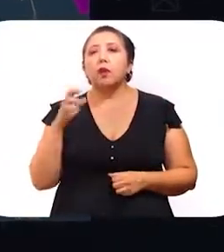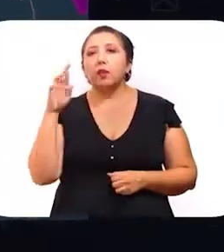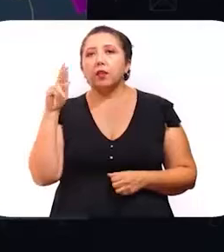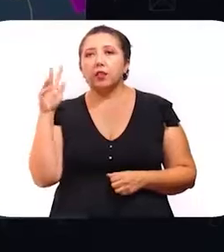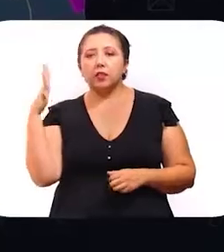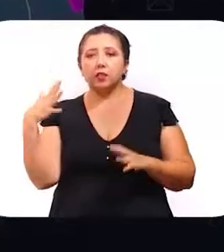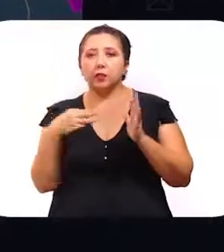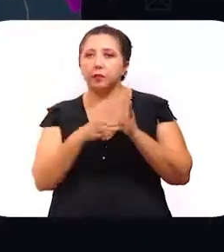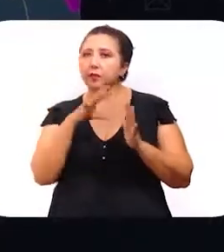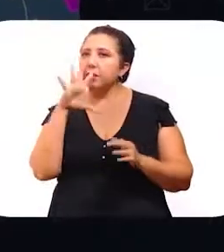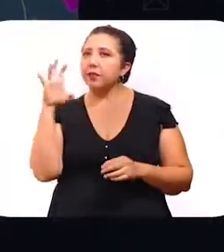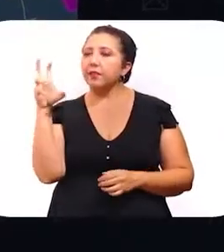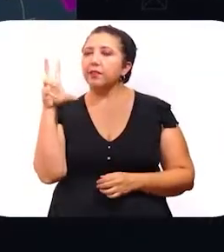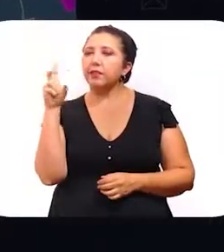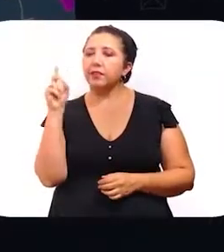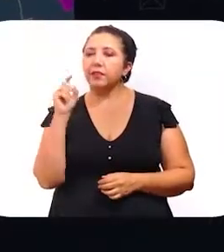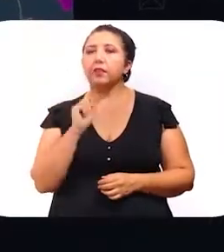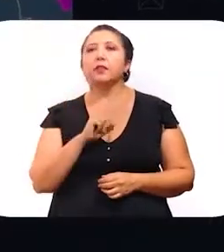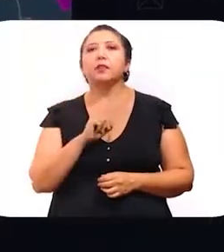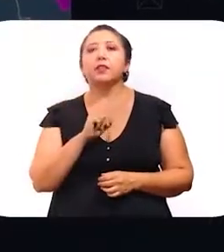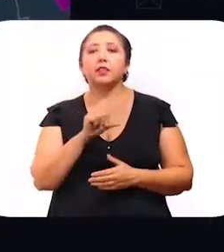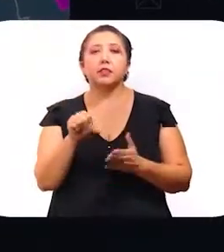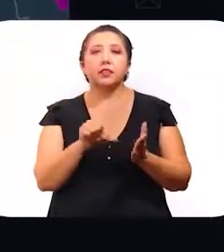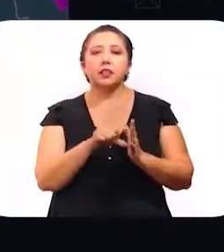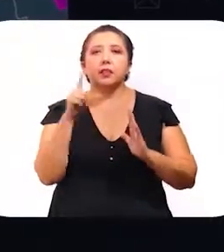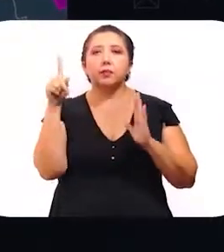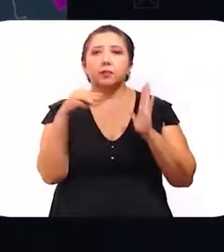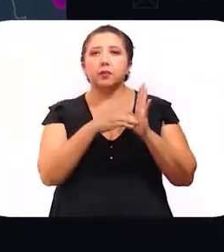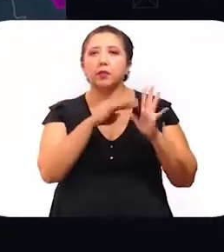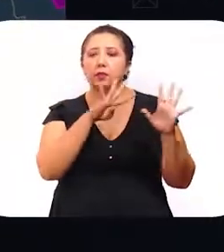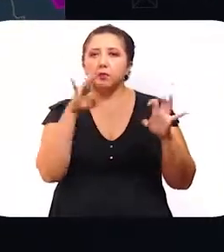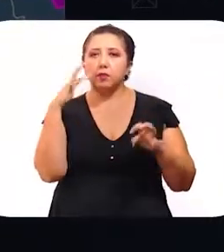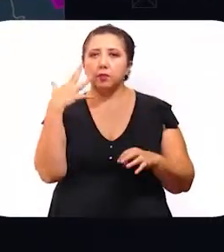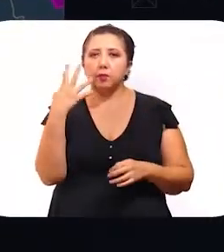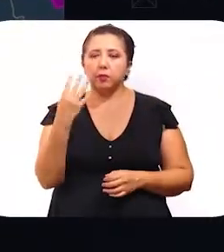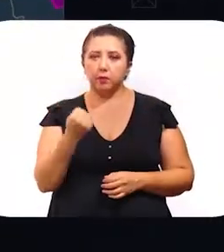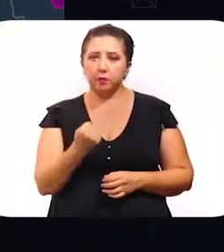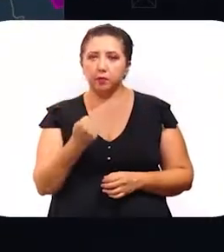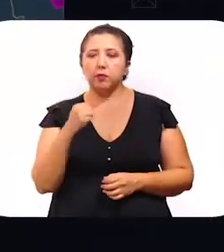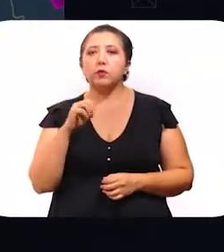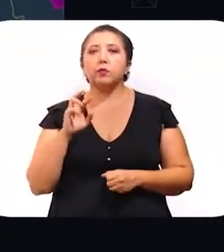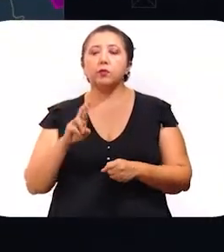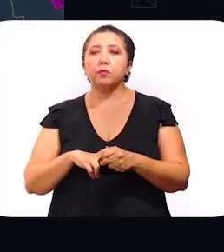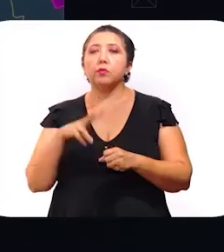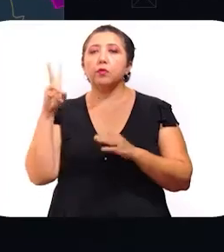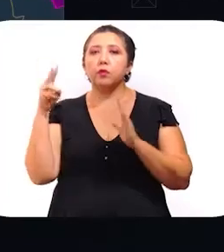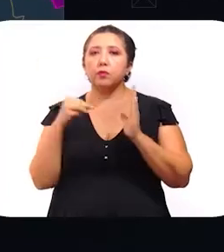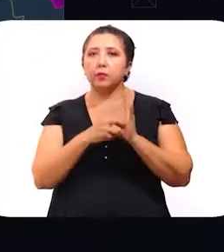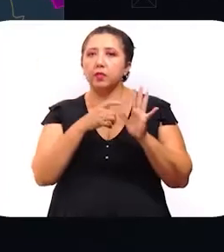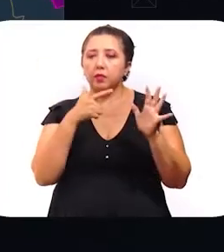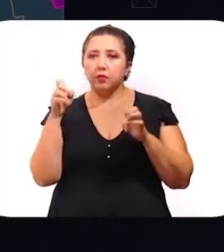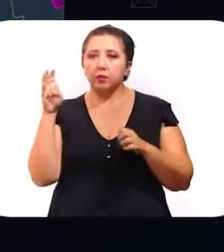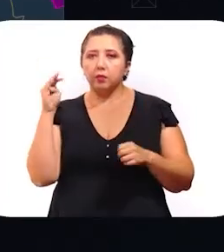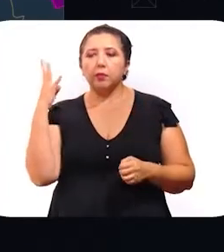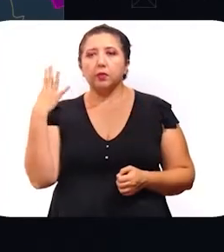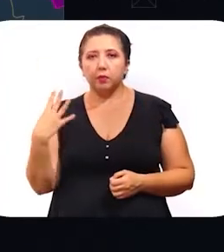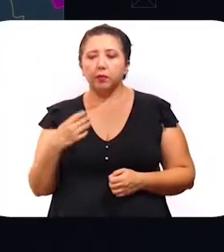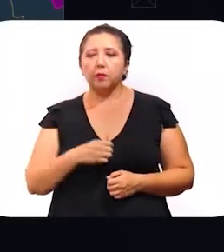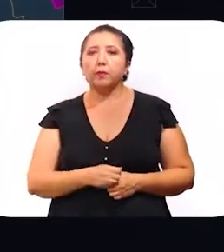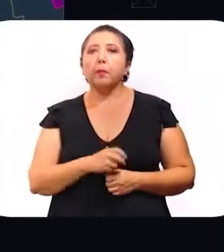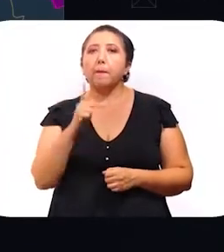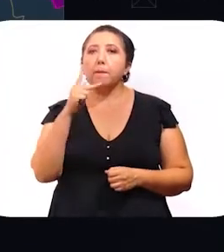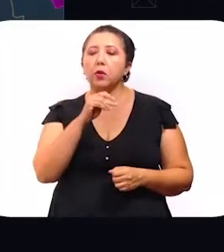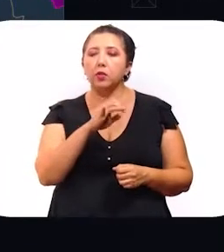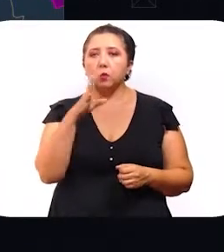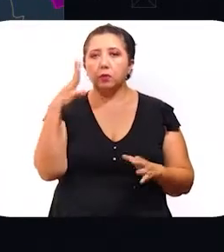zona oriente 5,530, en la zona centro 1,959, en la zona sur 2,794 y en la